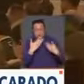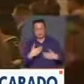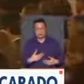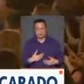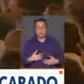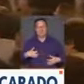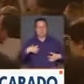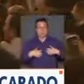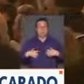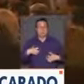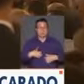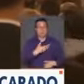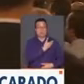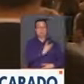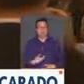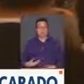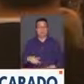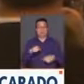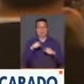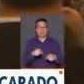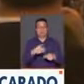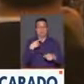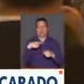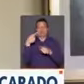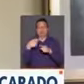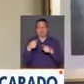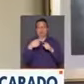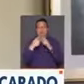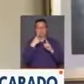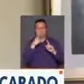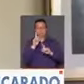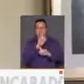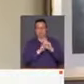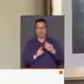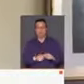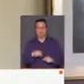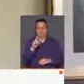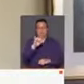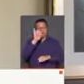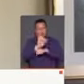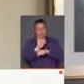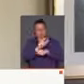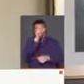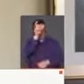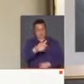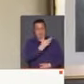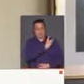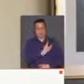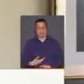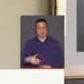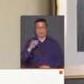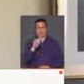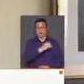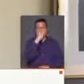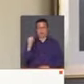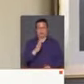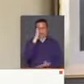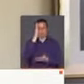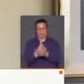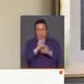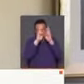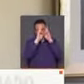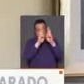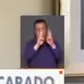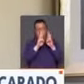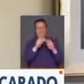Molestia del mandatario por un episodio que dejó diversas reacciones. A la institución del presidente de la República siempre hay que respetarla, incluso